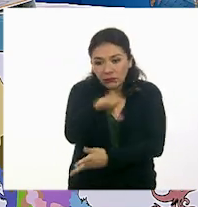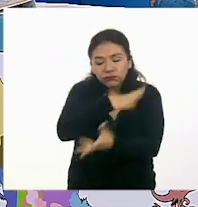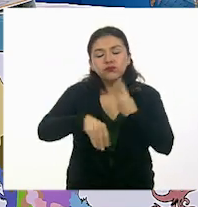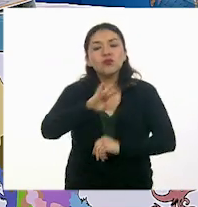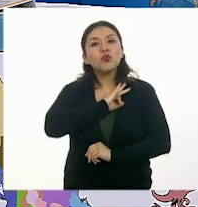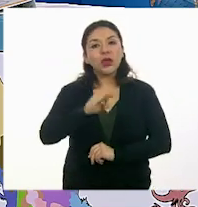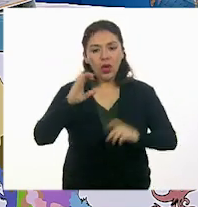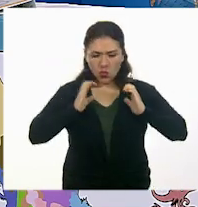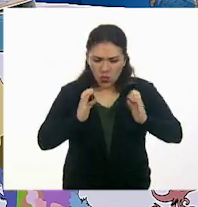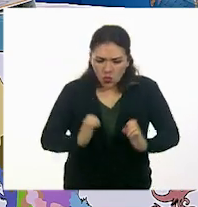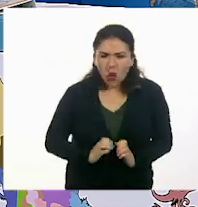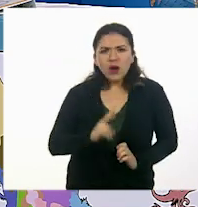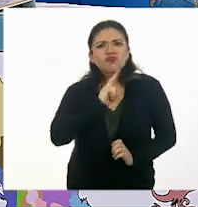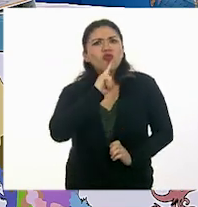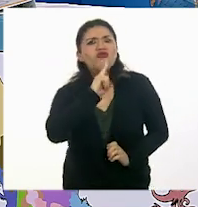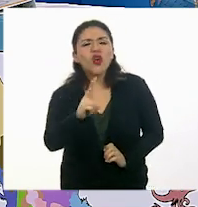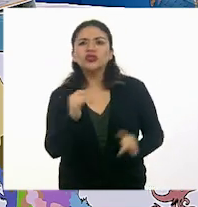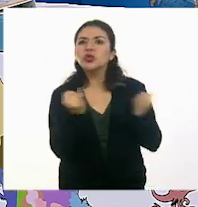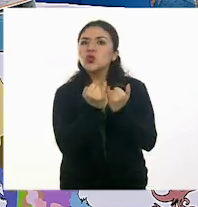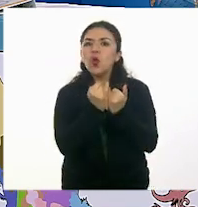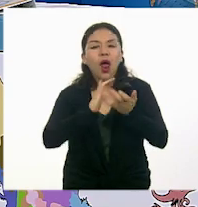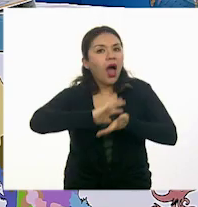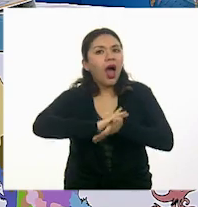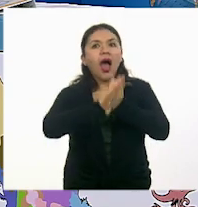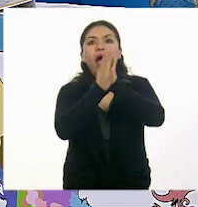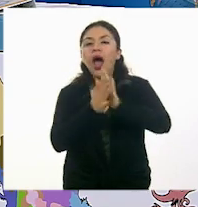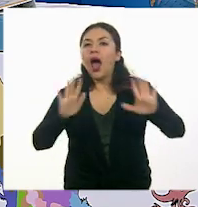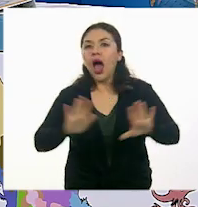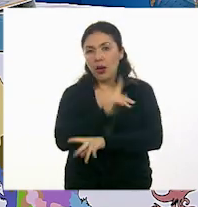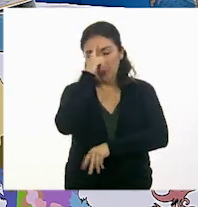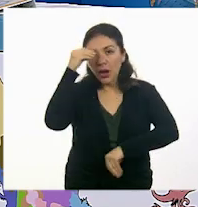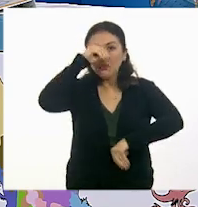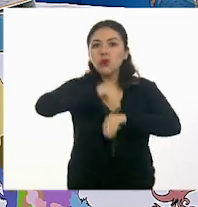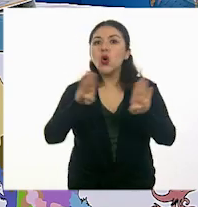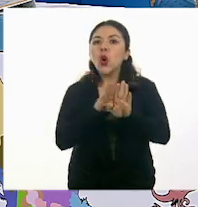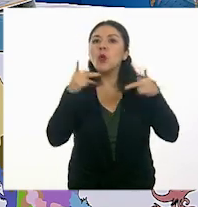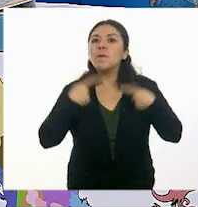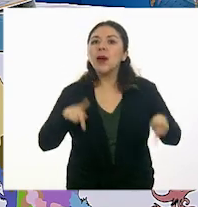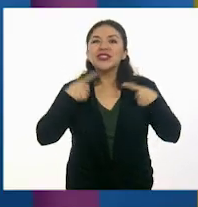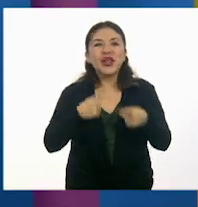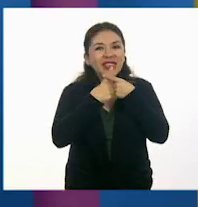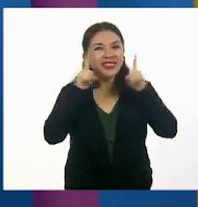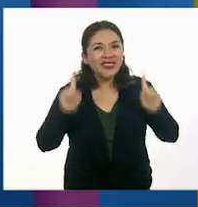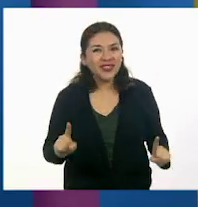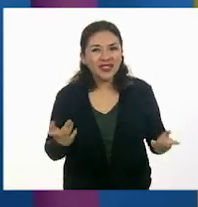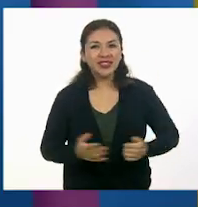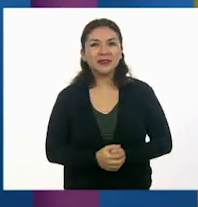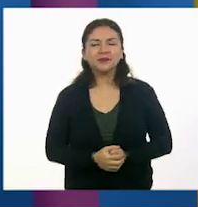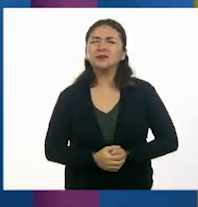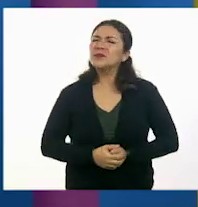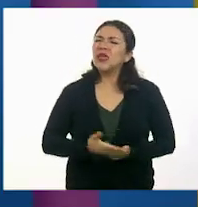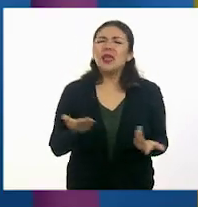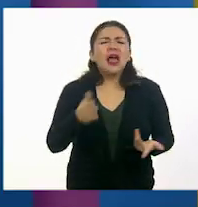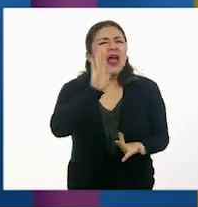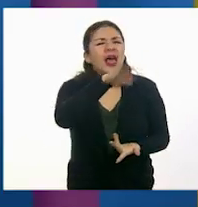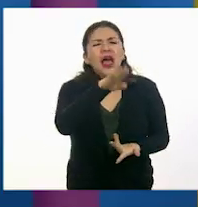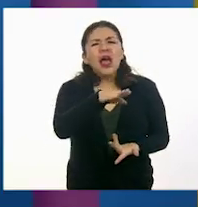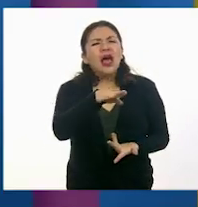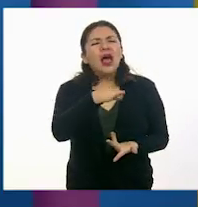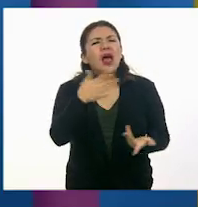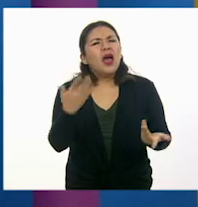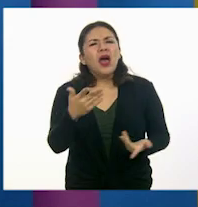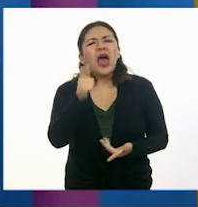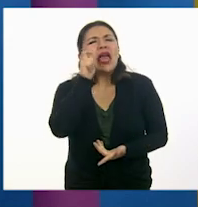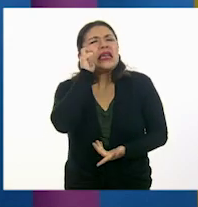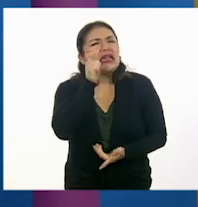su cuerpo y su voz sean transformados para la construcción de un personaje. Julio, entonces, ¿qué